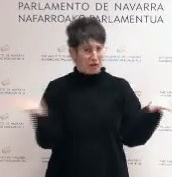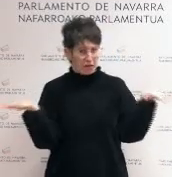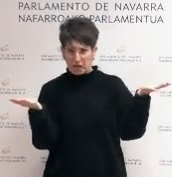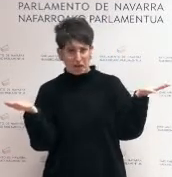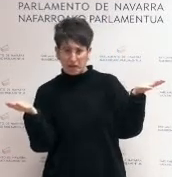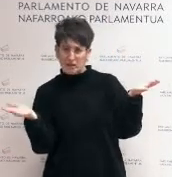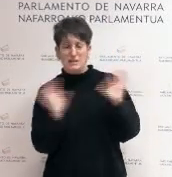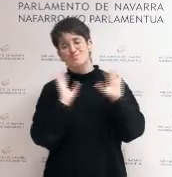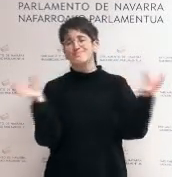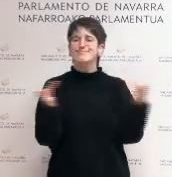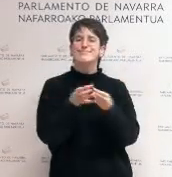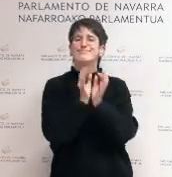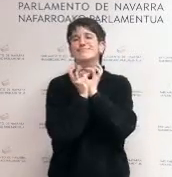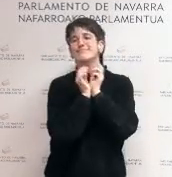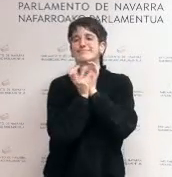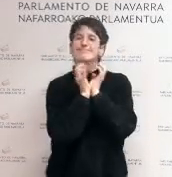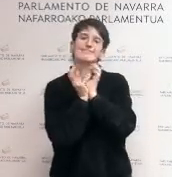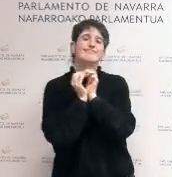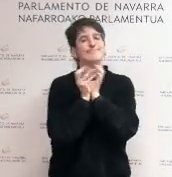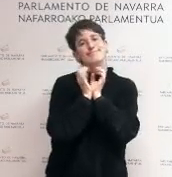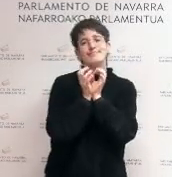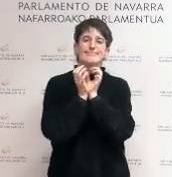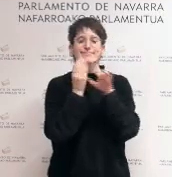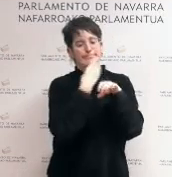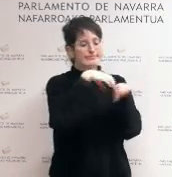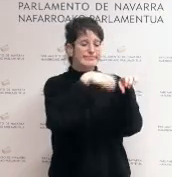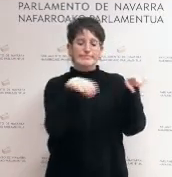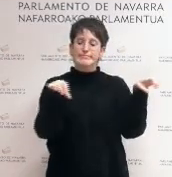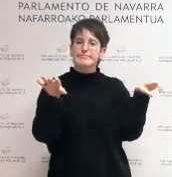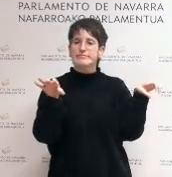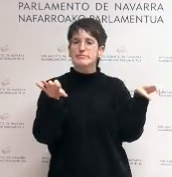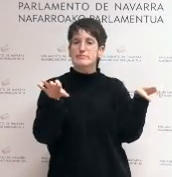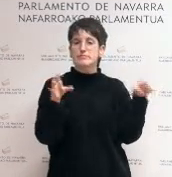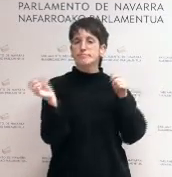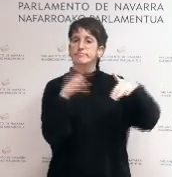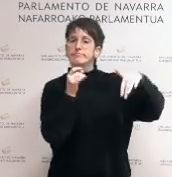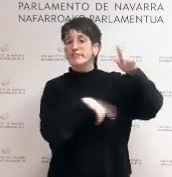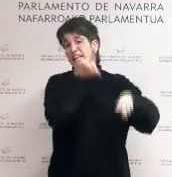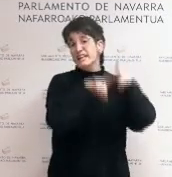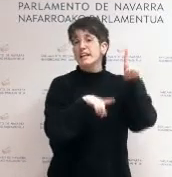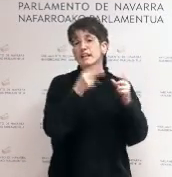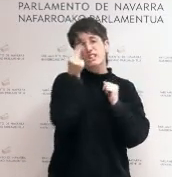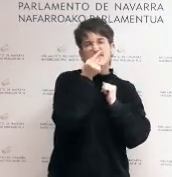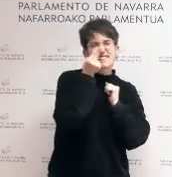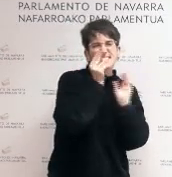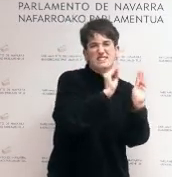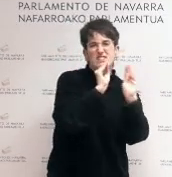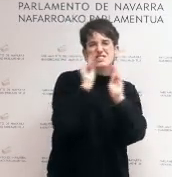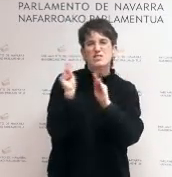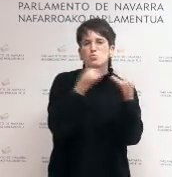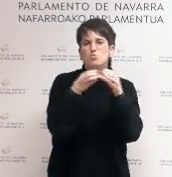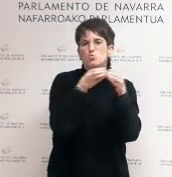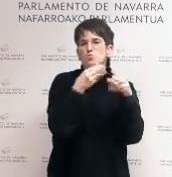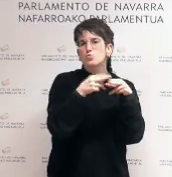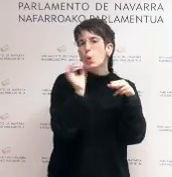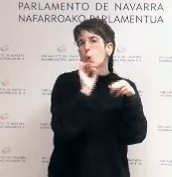se reúnen los socios de gobierno para repartirse los ingresos y los gastos según sus intereses partidistas y según sus